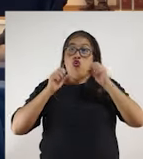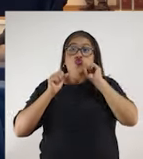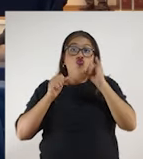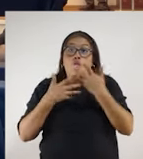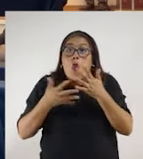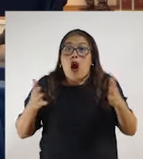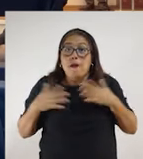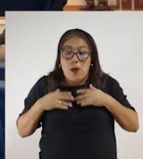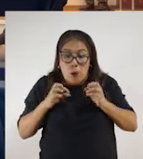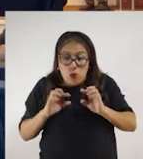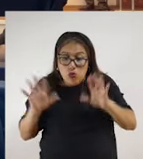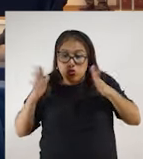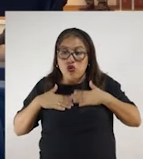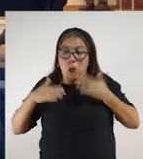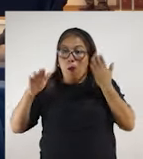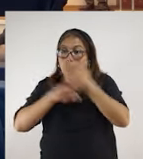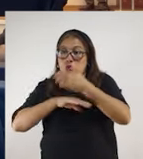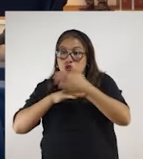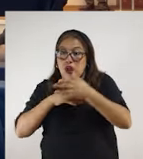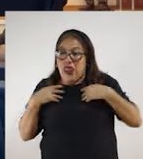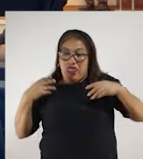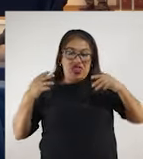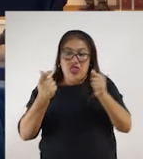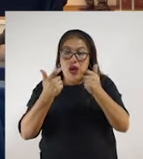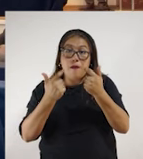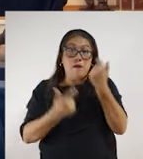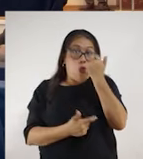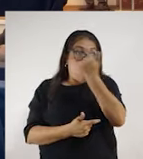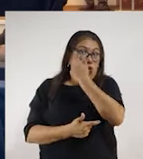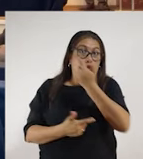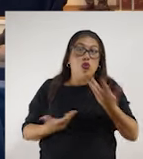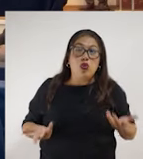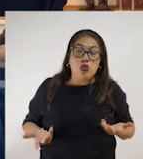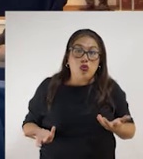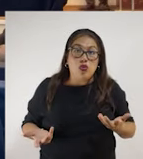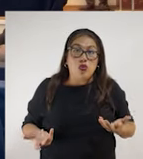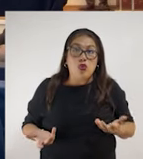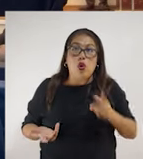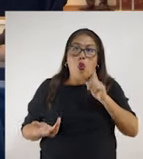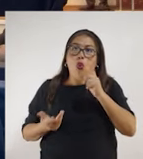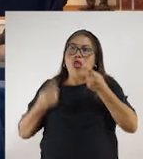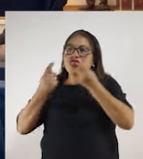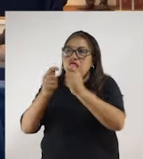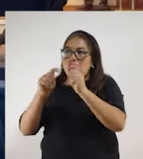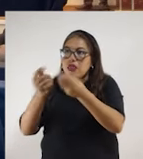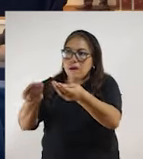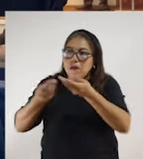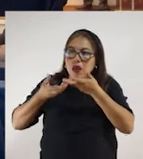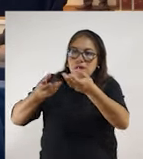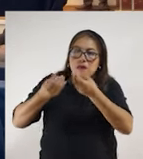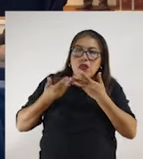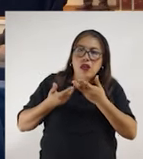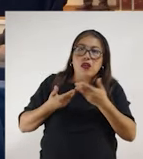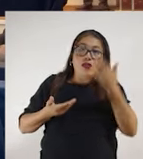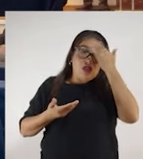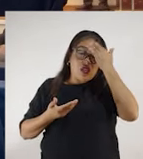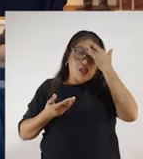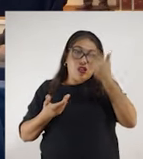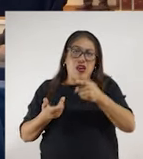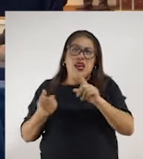de acceder, entre comillas, a tiempo, a un diagnóstico, a un tratamiento sostenido,